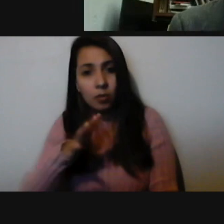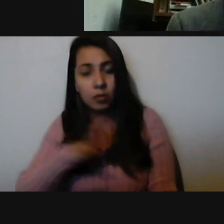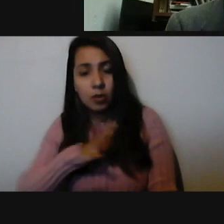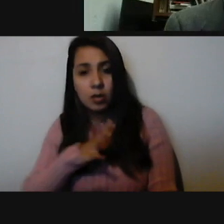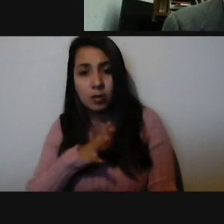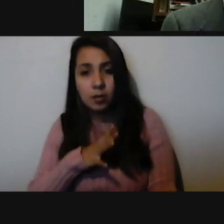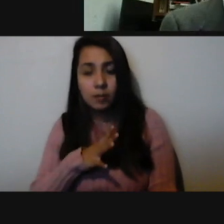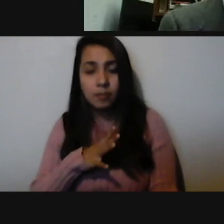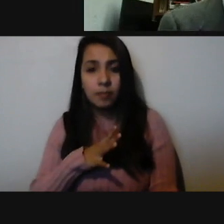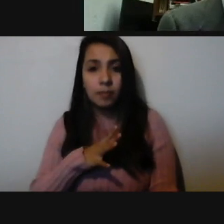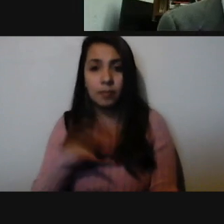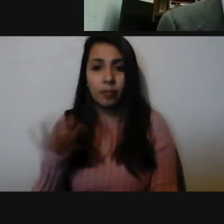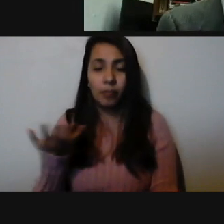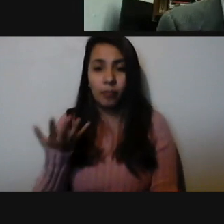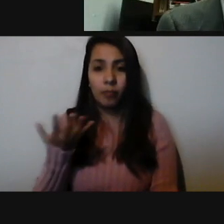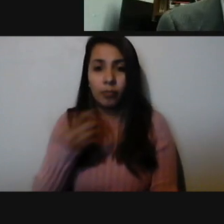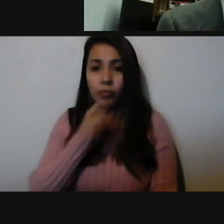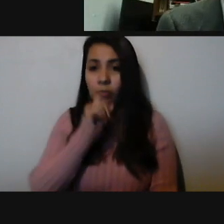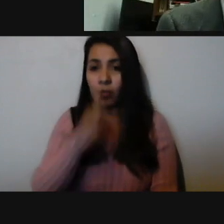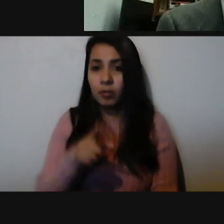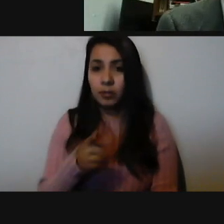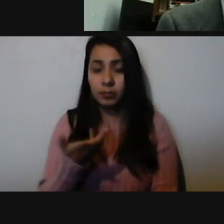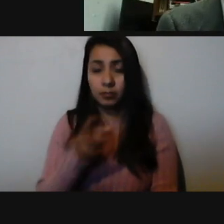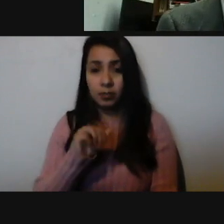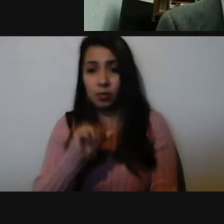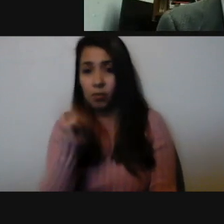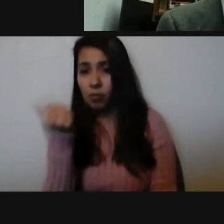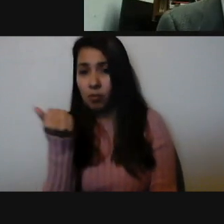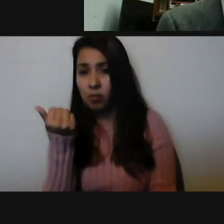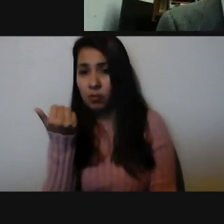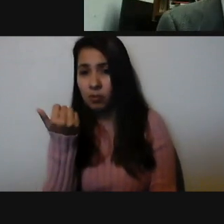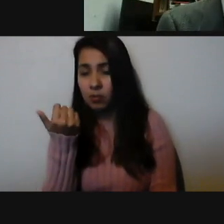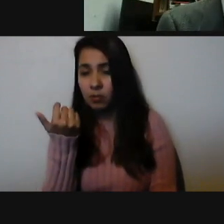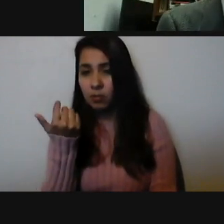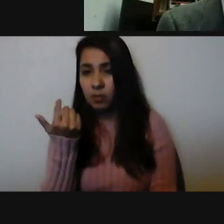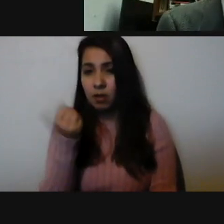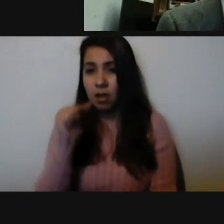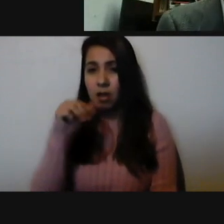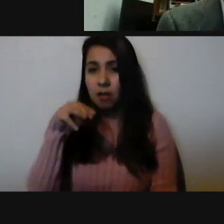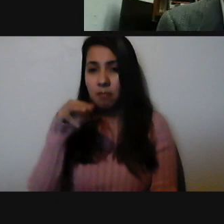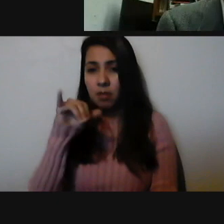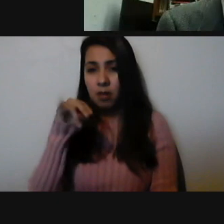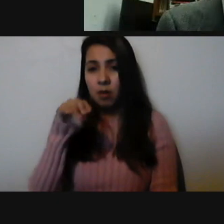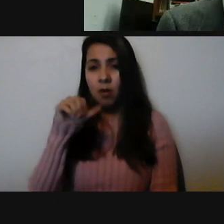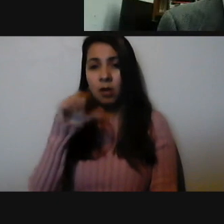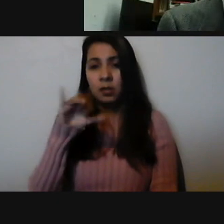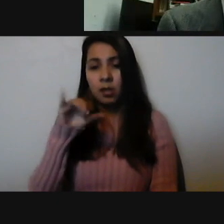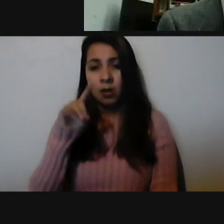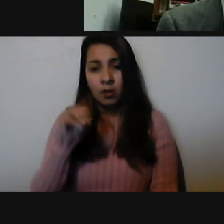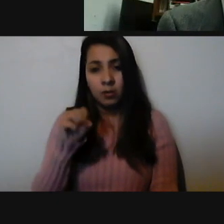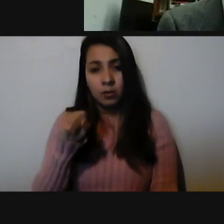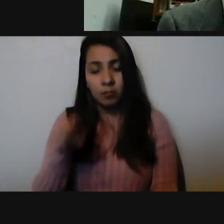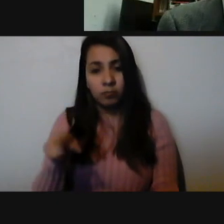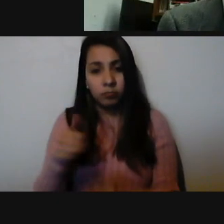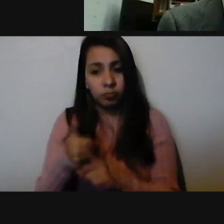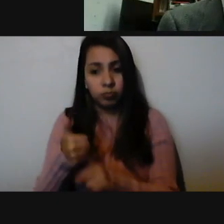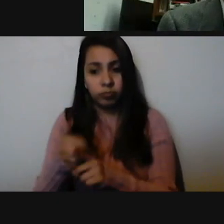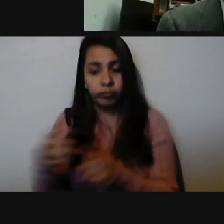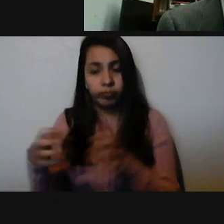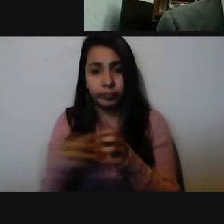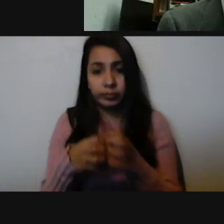se ordena. No, se ordena. Hay otros que también, o que estén trabajando con otros